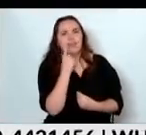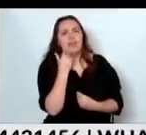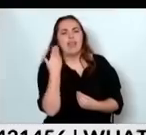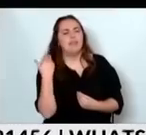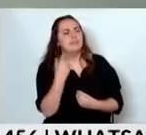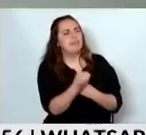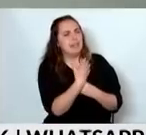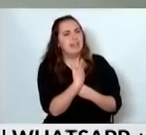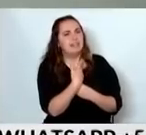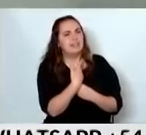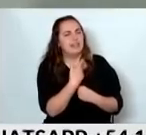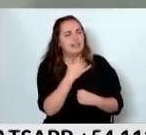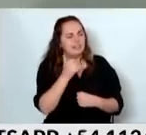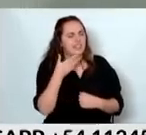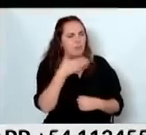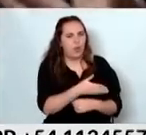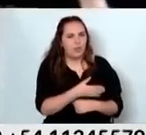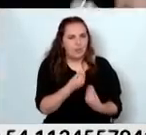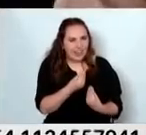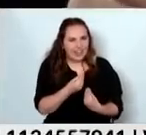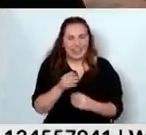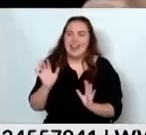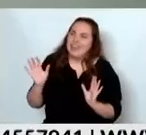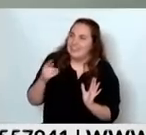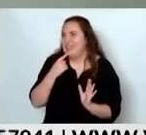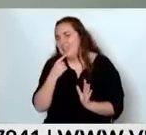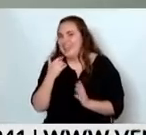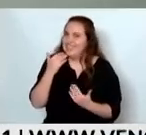bueno, dale? Todavía no sé. No lo vamos a ver acá. No, sí.